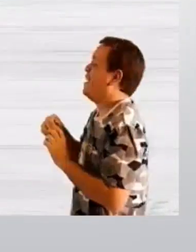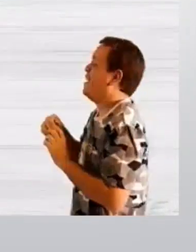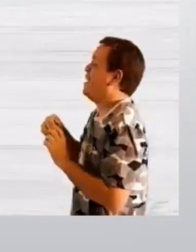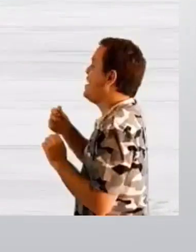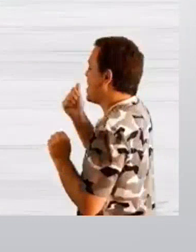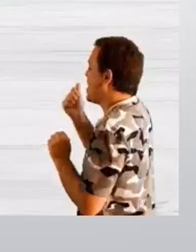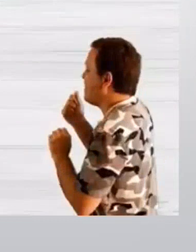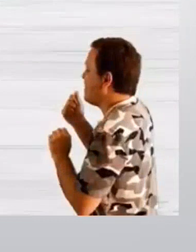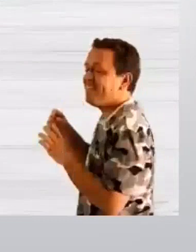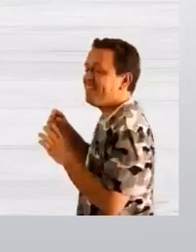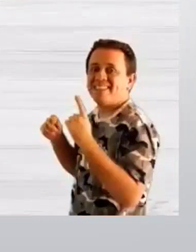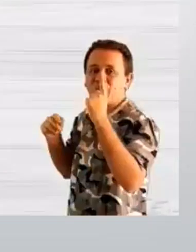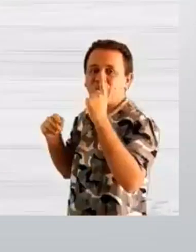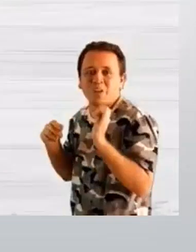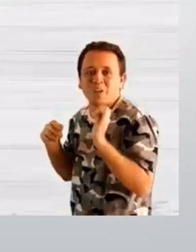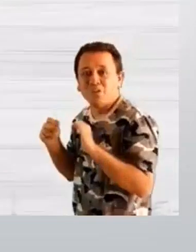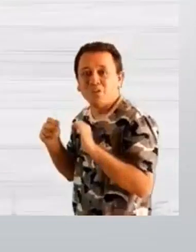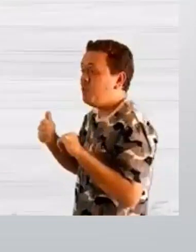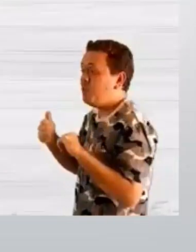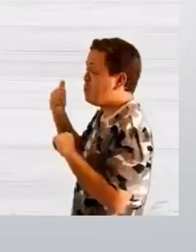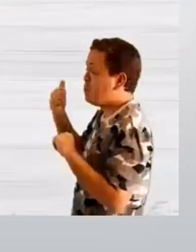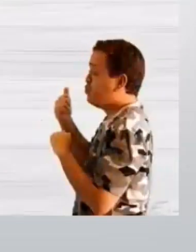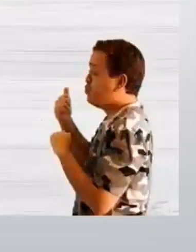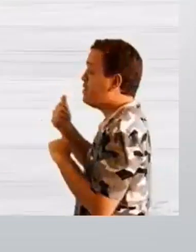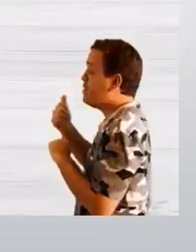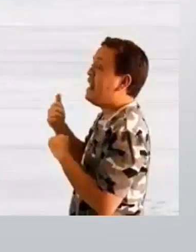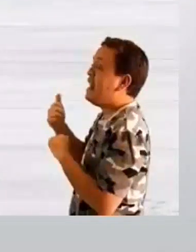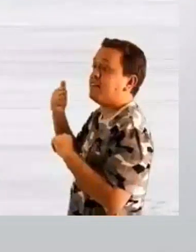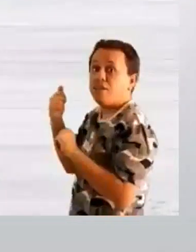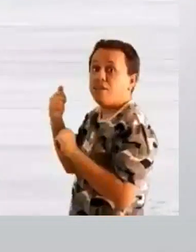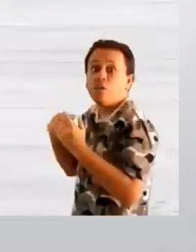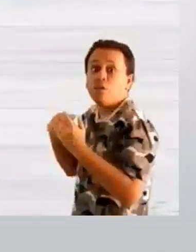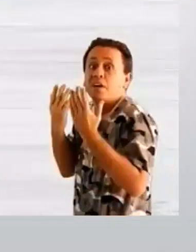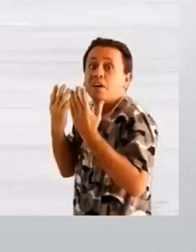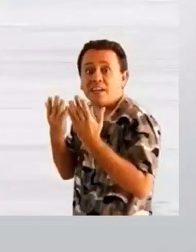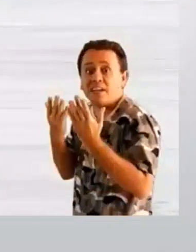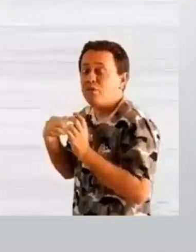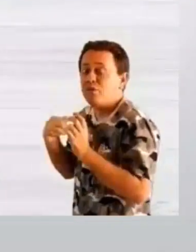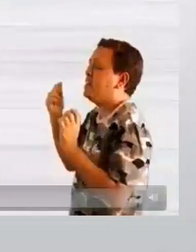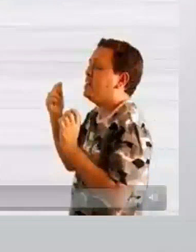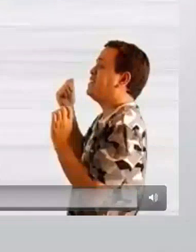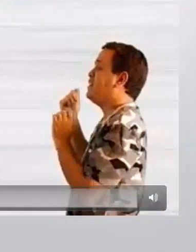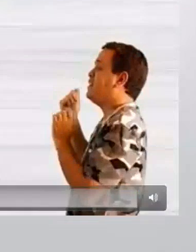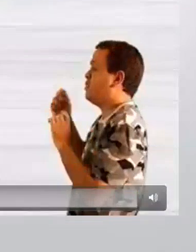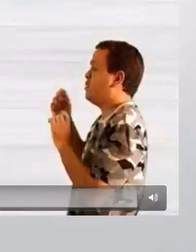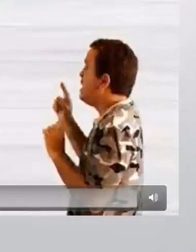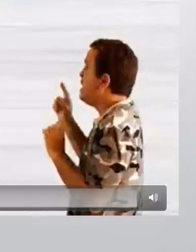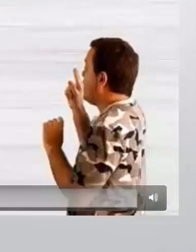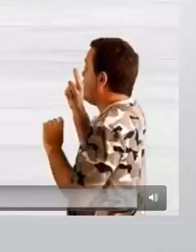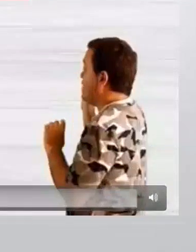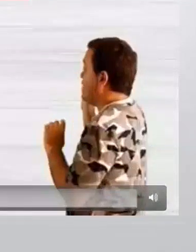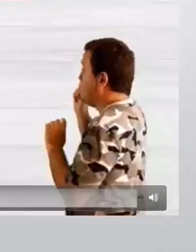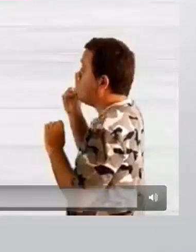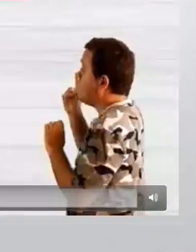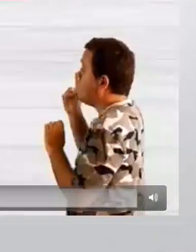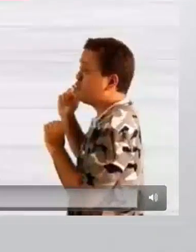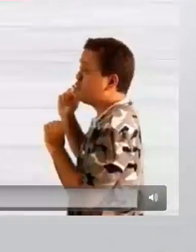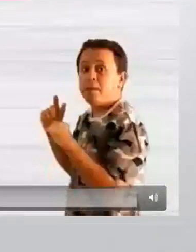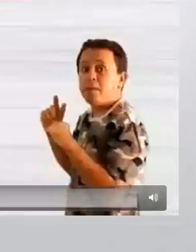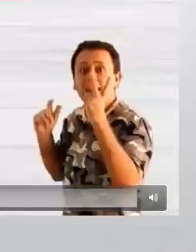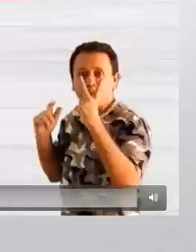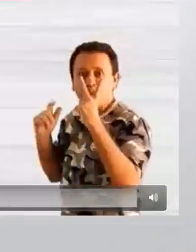segundo? Para calcular la velocidad luego de un segundo hacemos uso de la aceleración, o en este caso, desaceleración. En cada